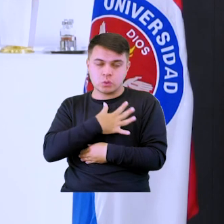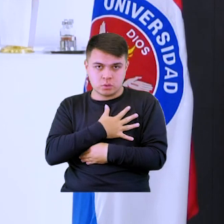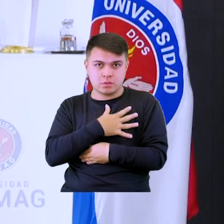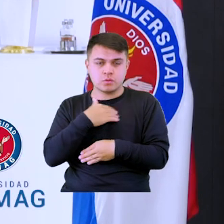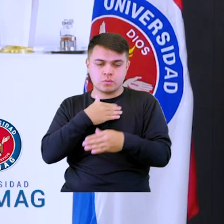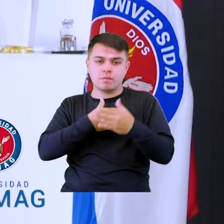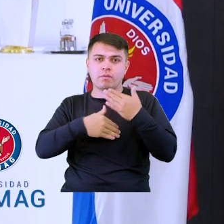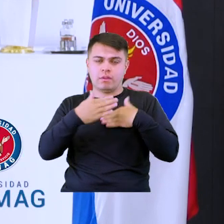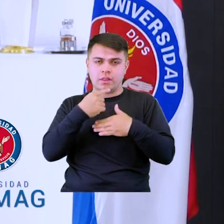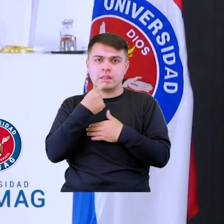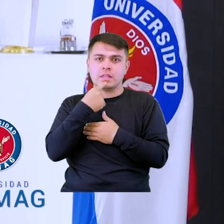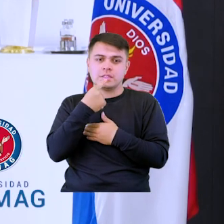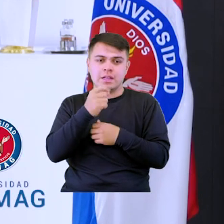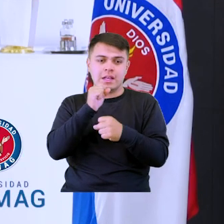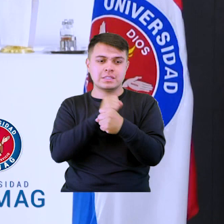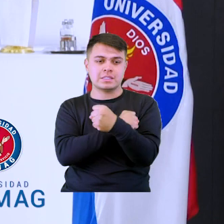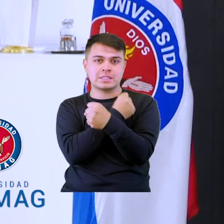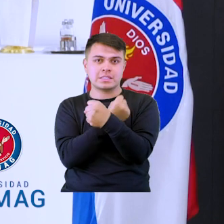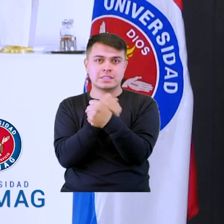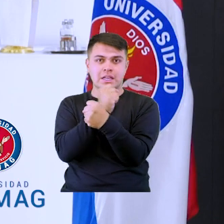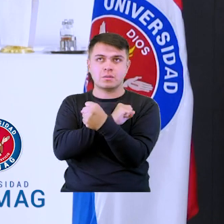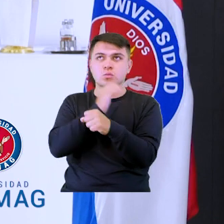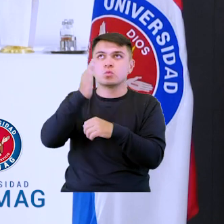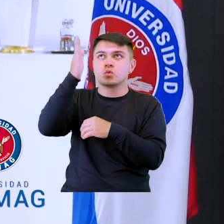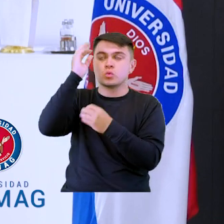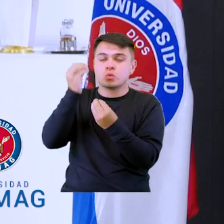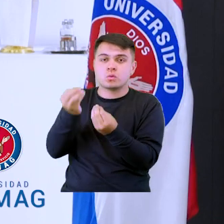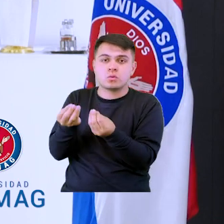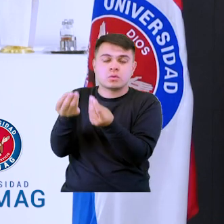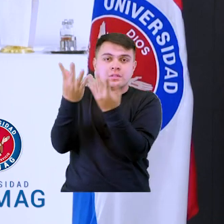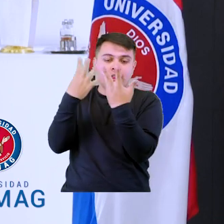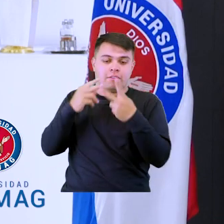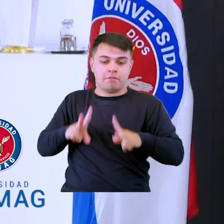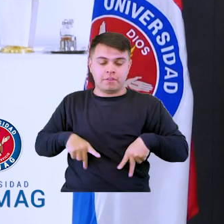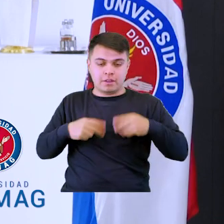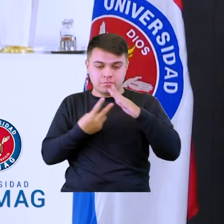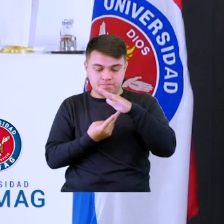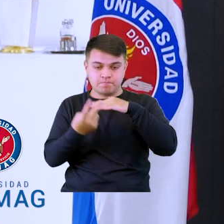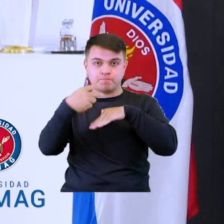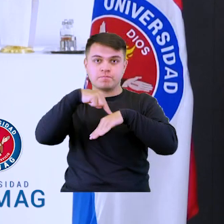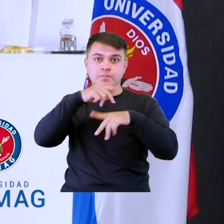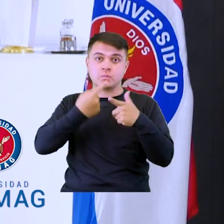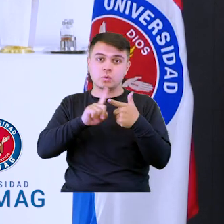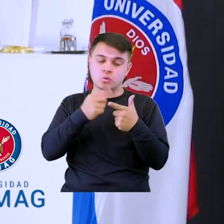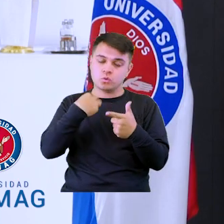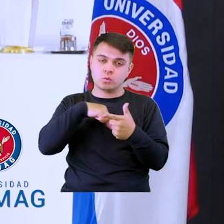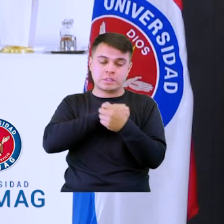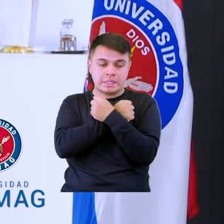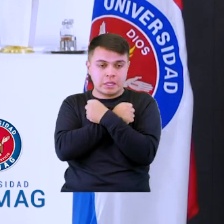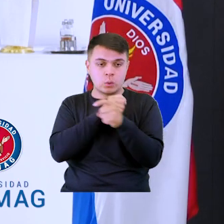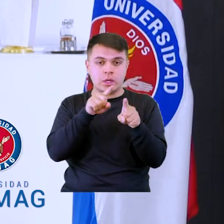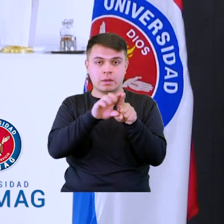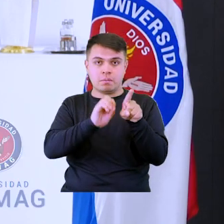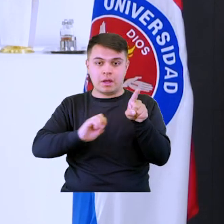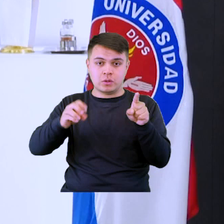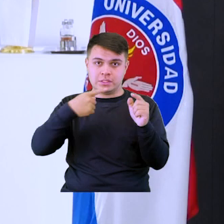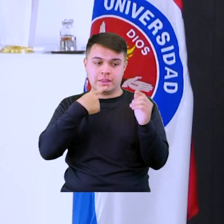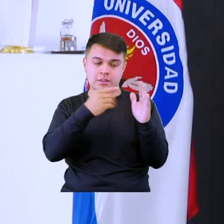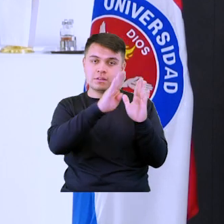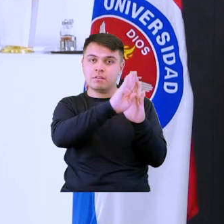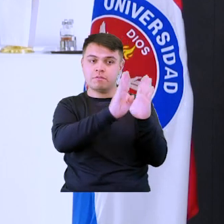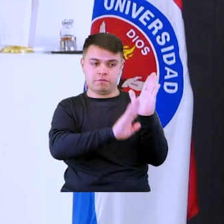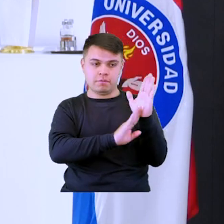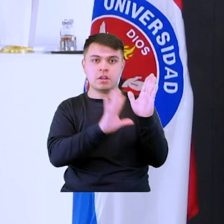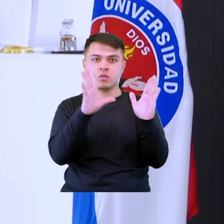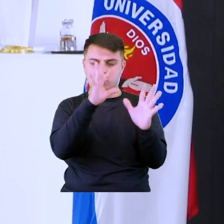lo decíamos en el Salmo, nos resucita. Nosotros entonces, queridos hermanos, como dice el Evangelio,